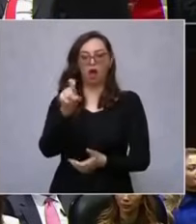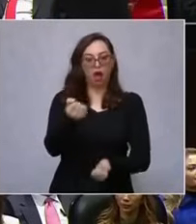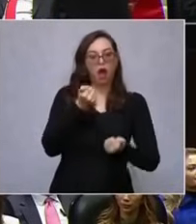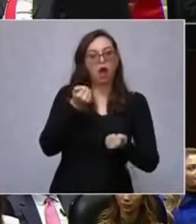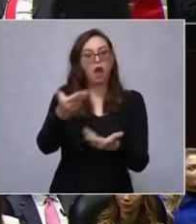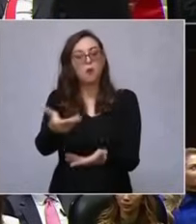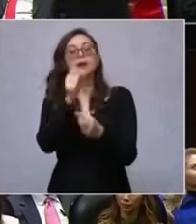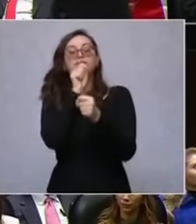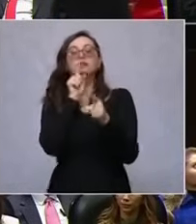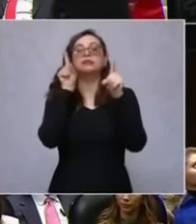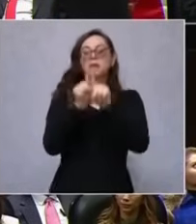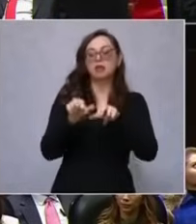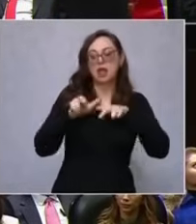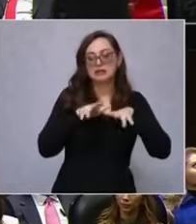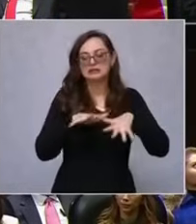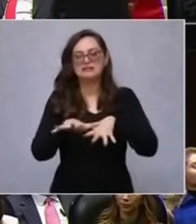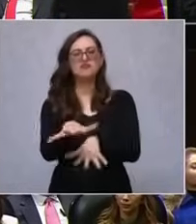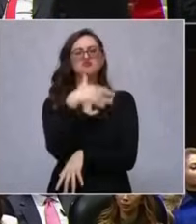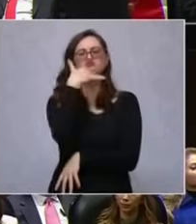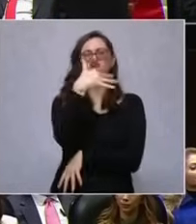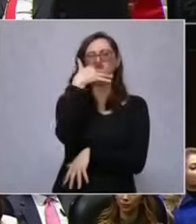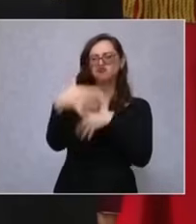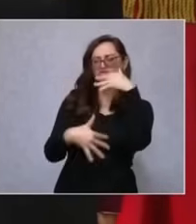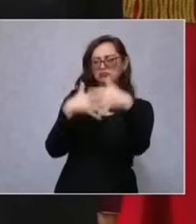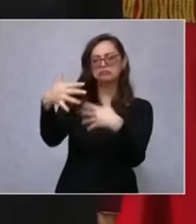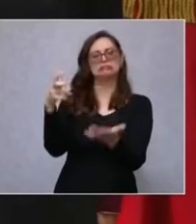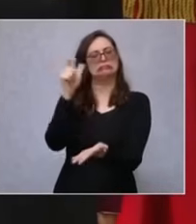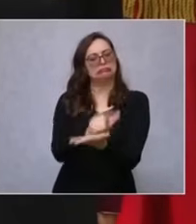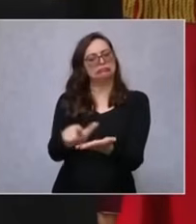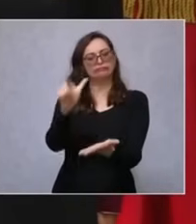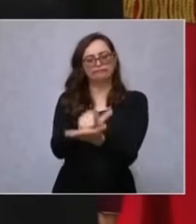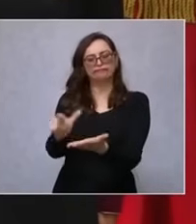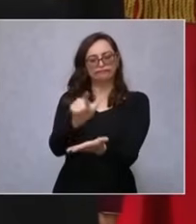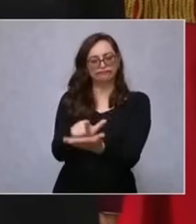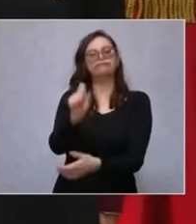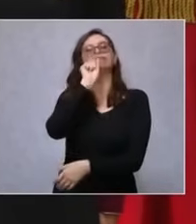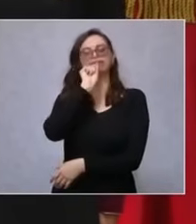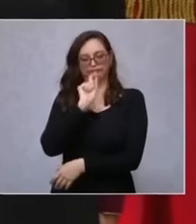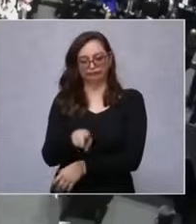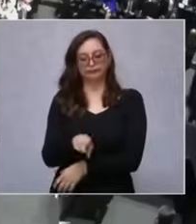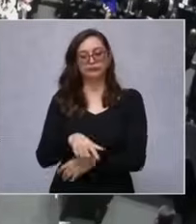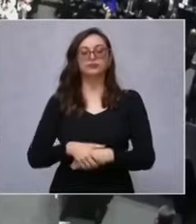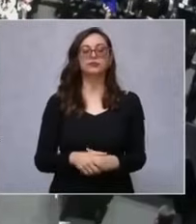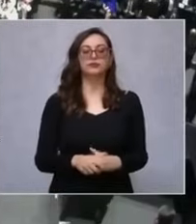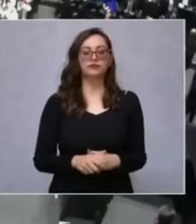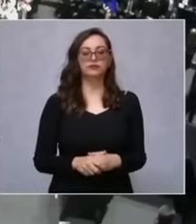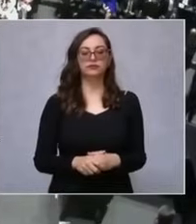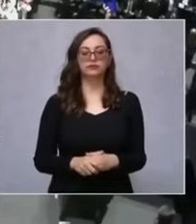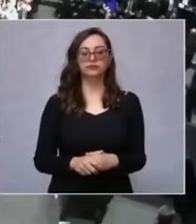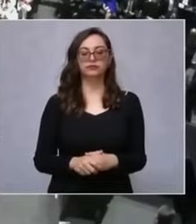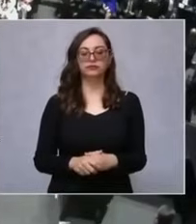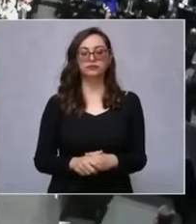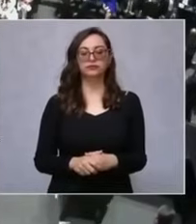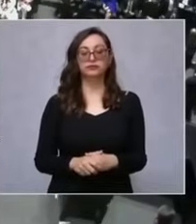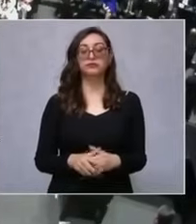también y a sanear los ríos más contaminados del país. ¡Qué bueno! cuántas cosas porque importantes. Porque la belleza natural de